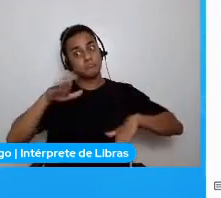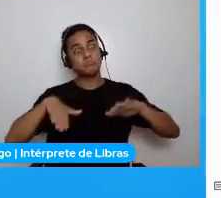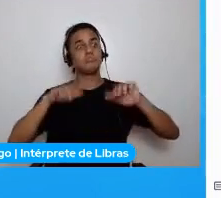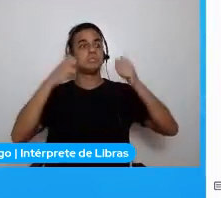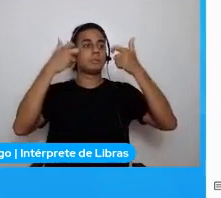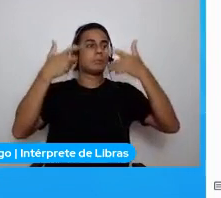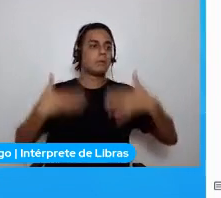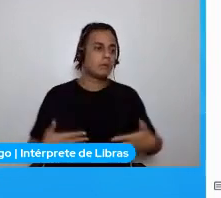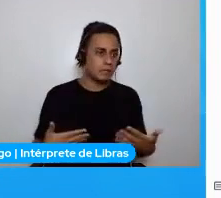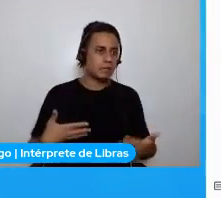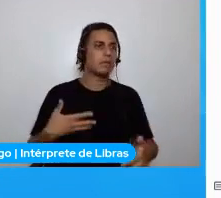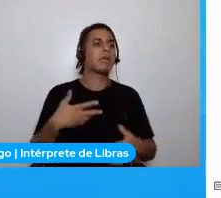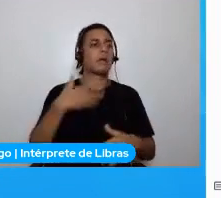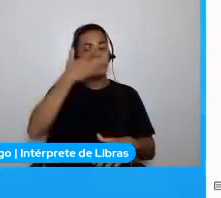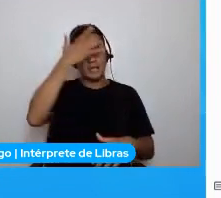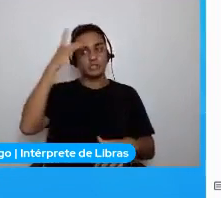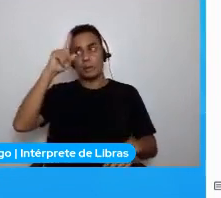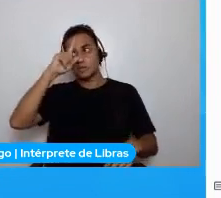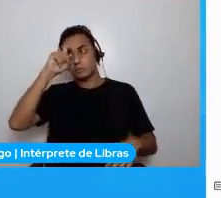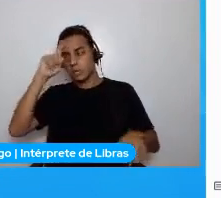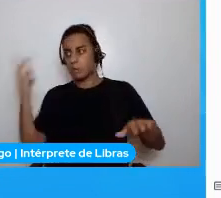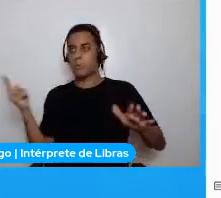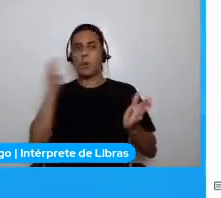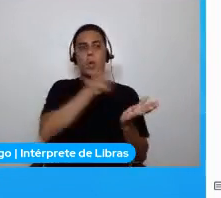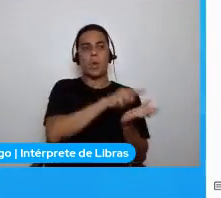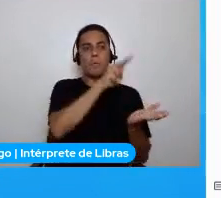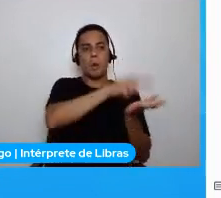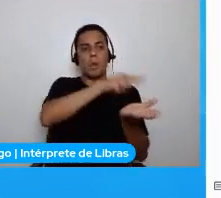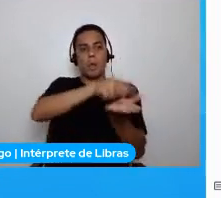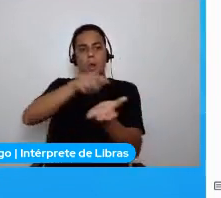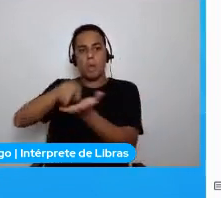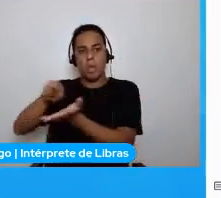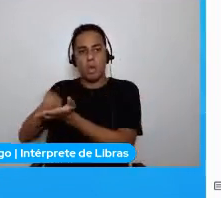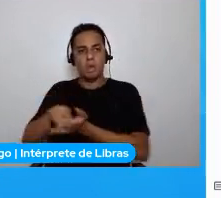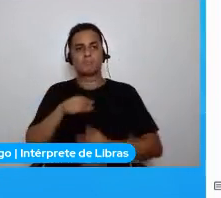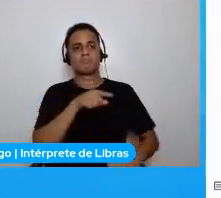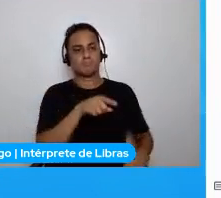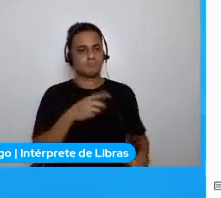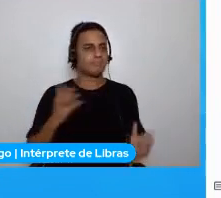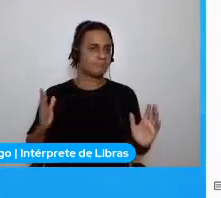mayor en esas dos provincias versus el resto, ¿no? Entonces, por eso digo,